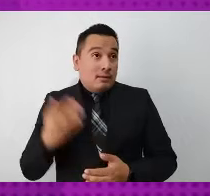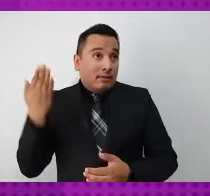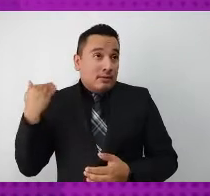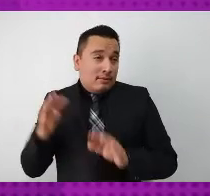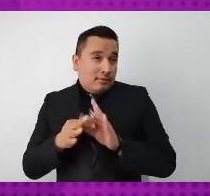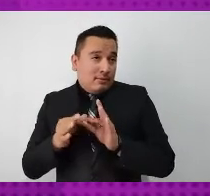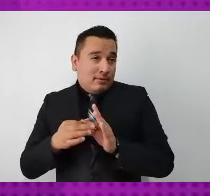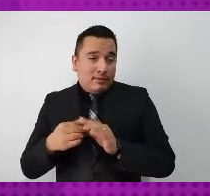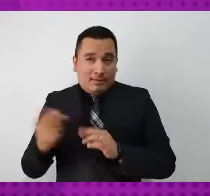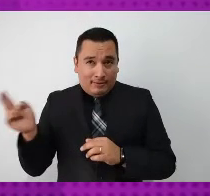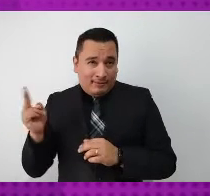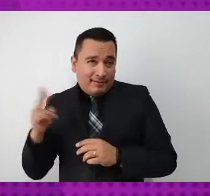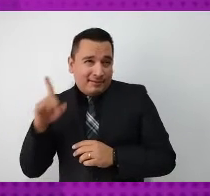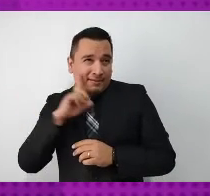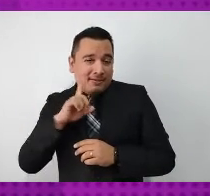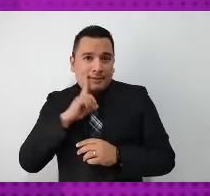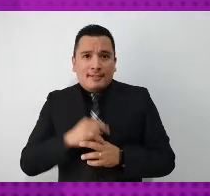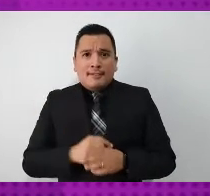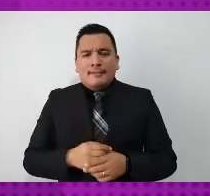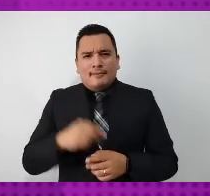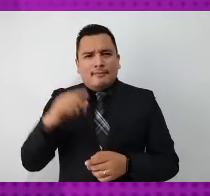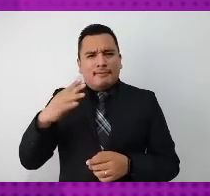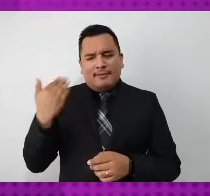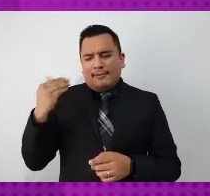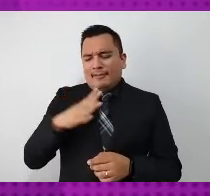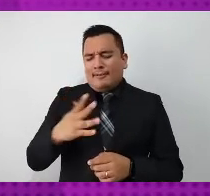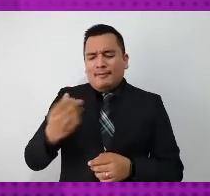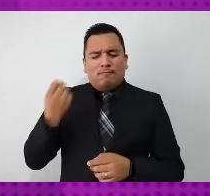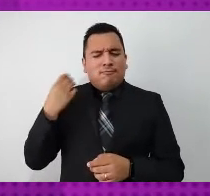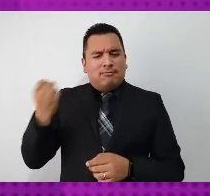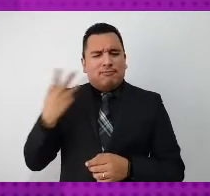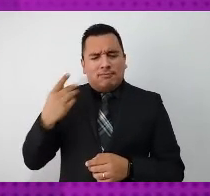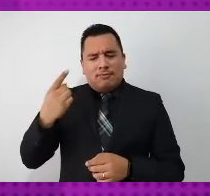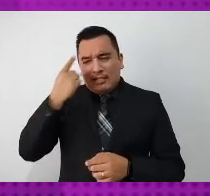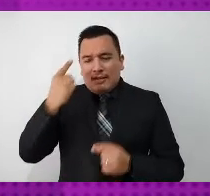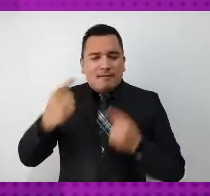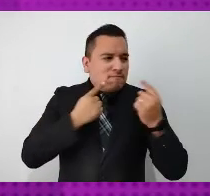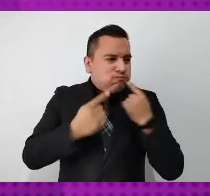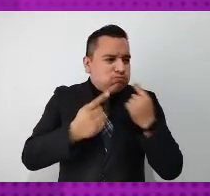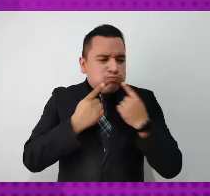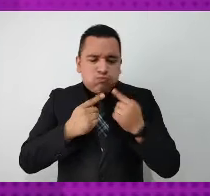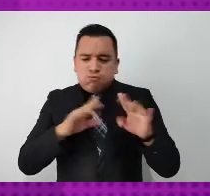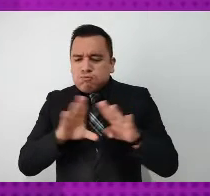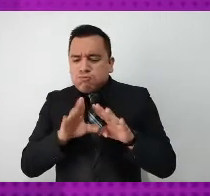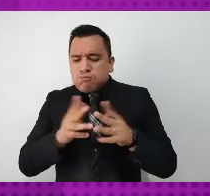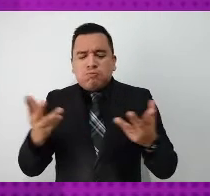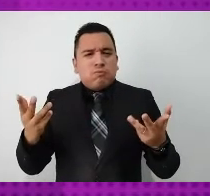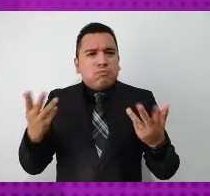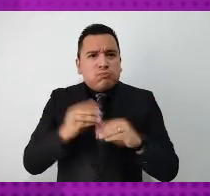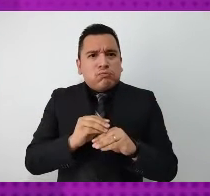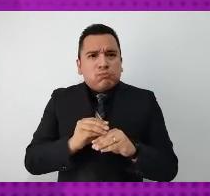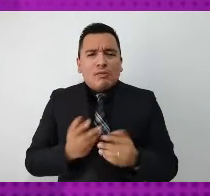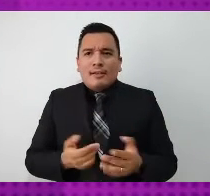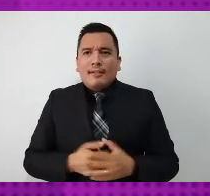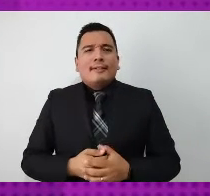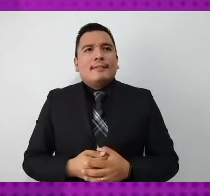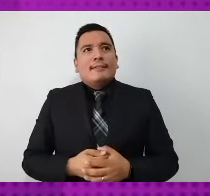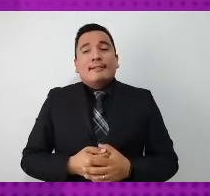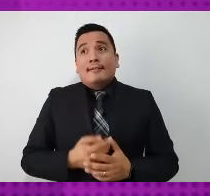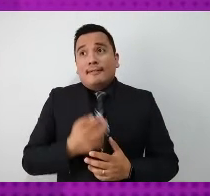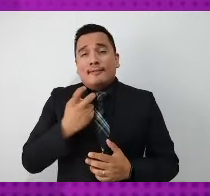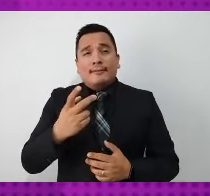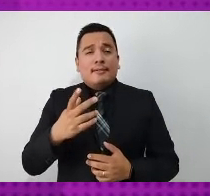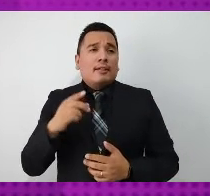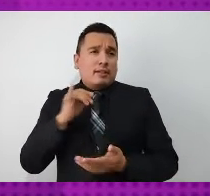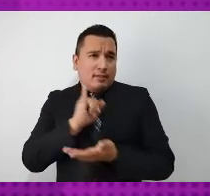efectivamente se llevó un foro para la inclusión en el estado de coahuila organizado por el instituto electoral de coahuila en coordinación con el tribunal electoral